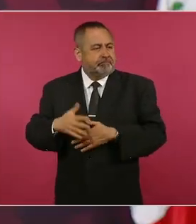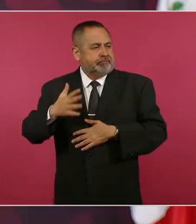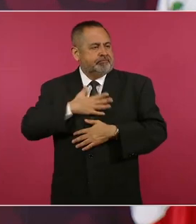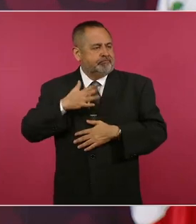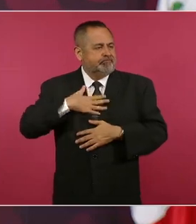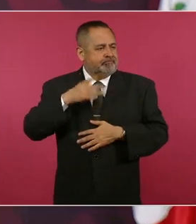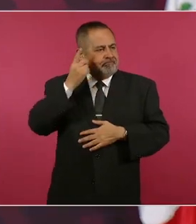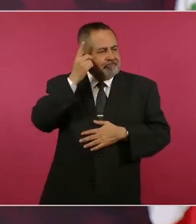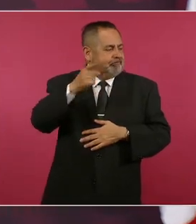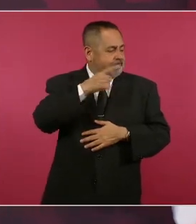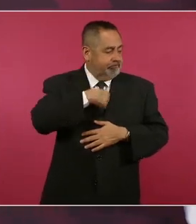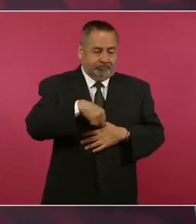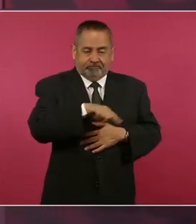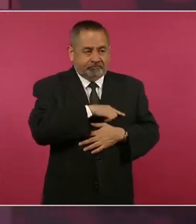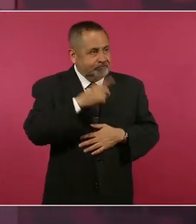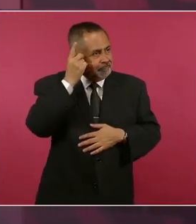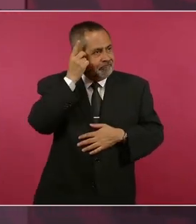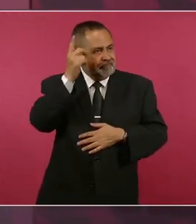dueños